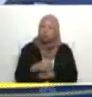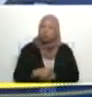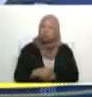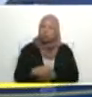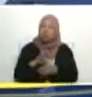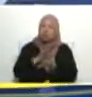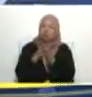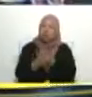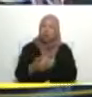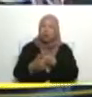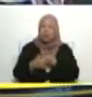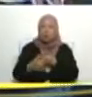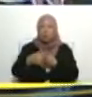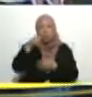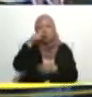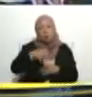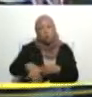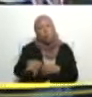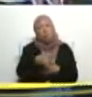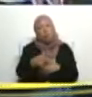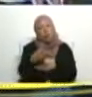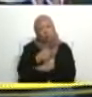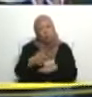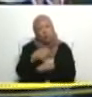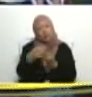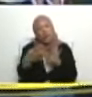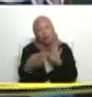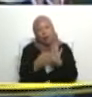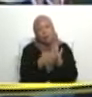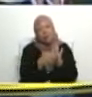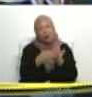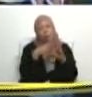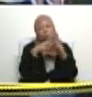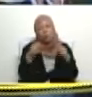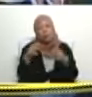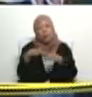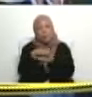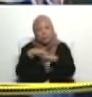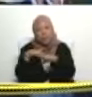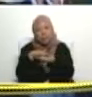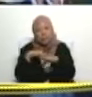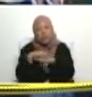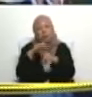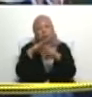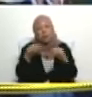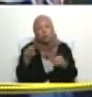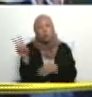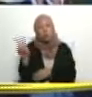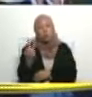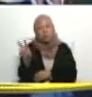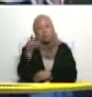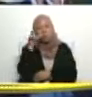para causarle daño al gobierno, al Estado, sus instituciones, a la paz, al pueblo de Venezuela.